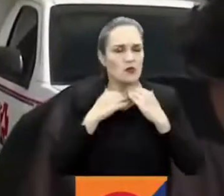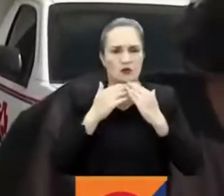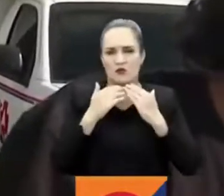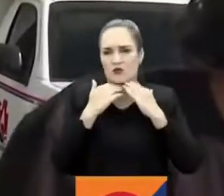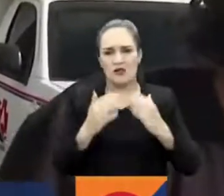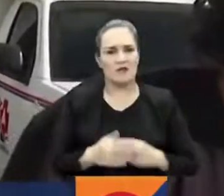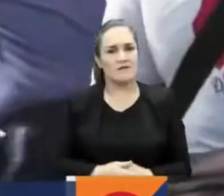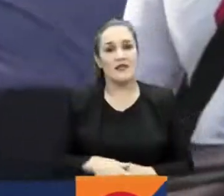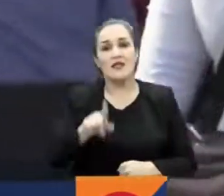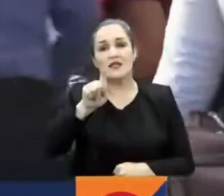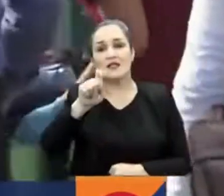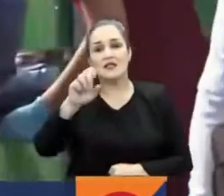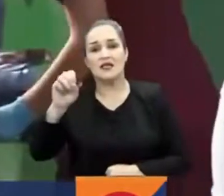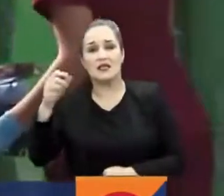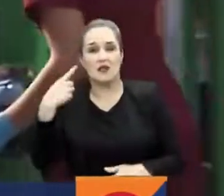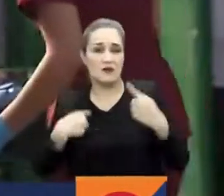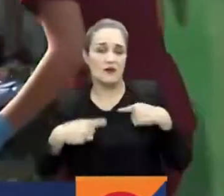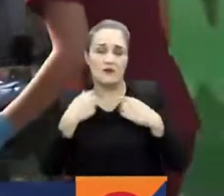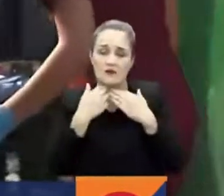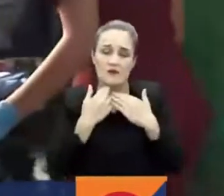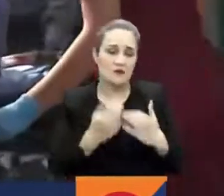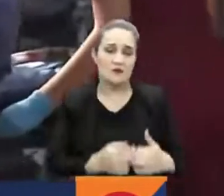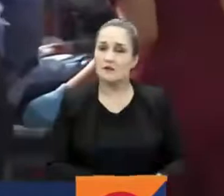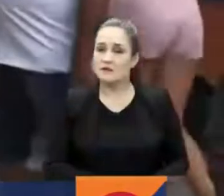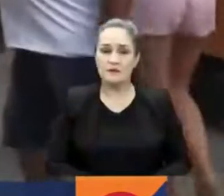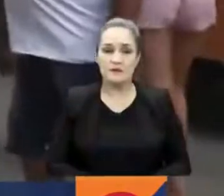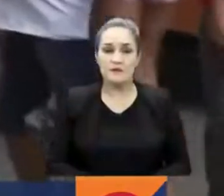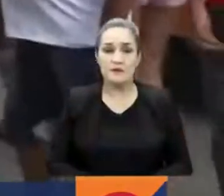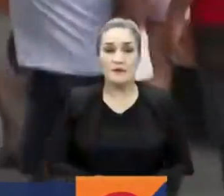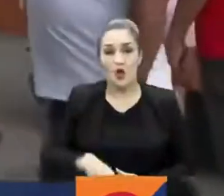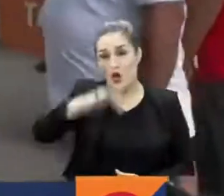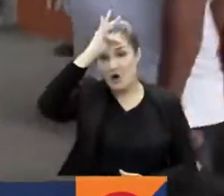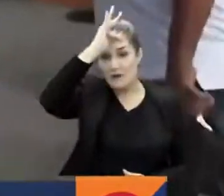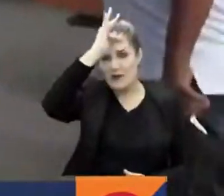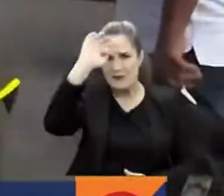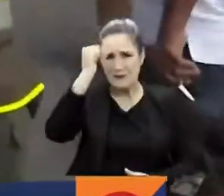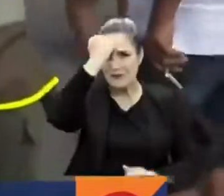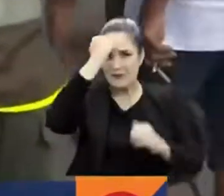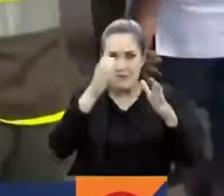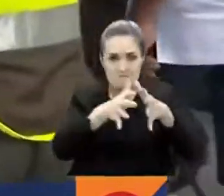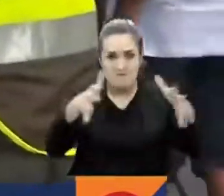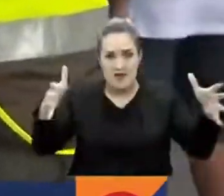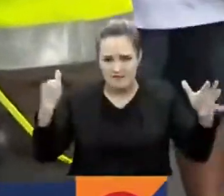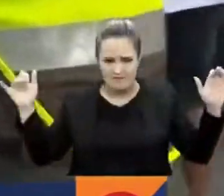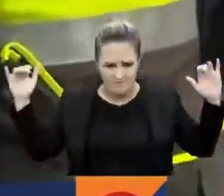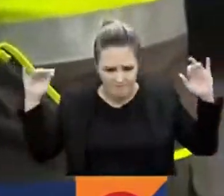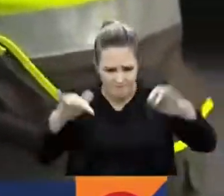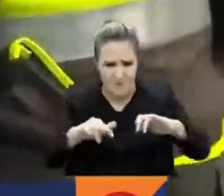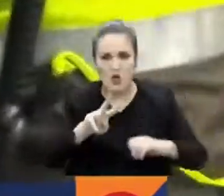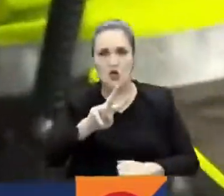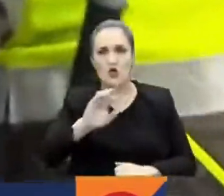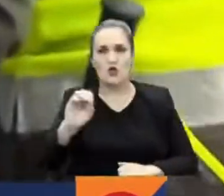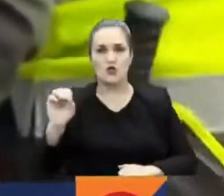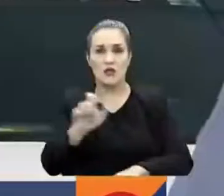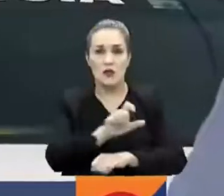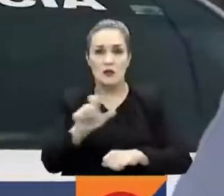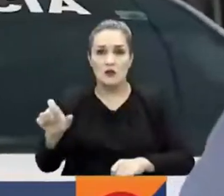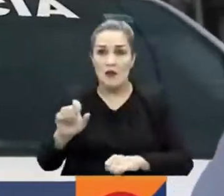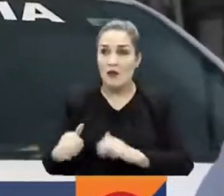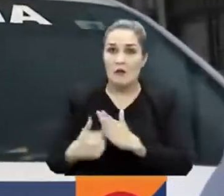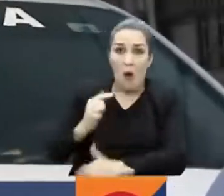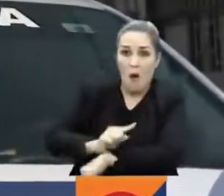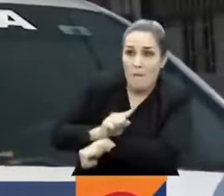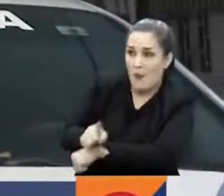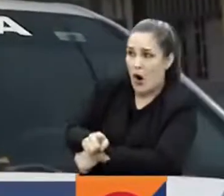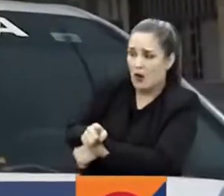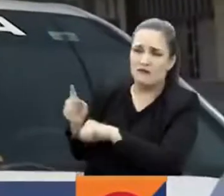más de 600 heridos. El centro médico más importante del municipio debió atender al menos a 200 personas desde la 1 de la tarde. Los